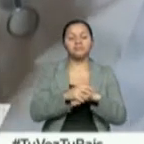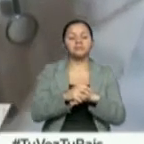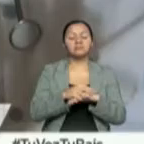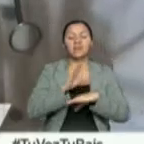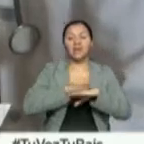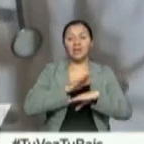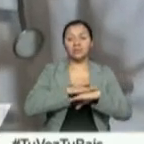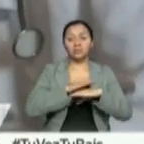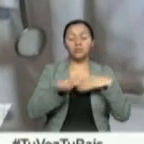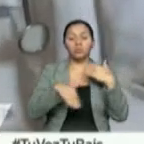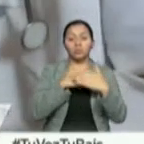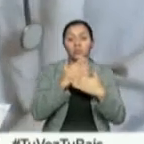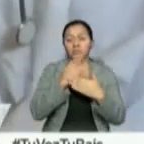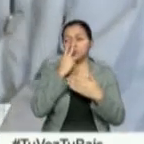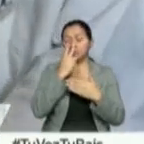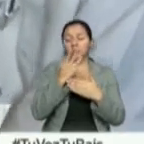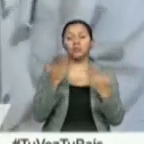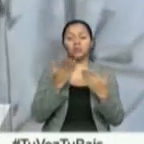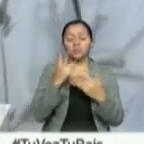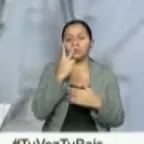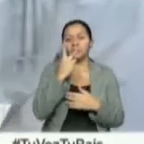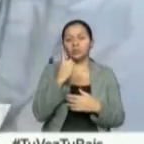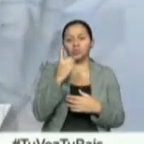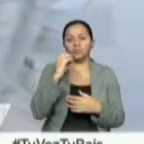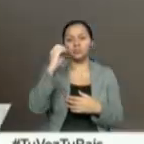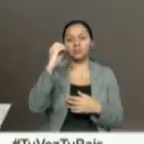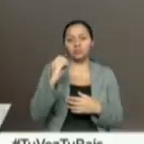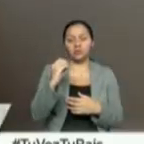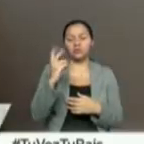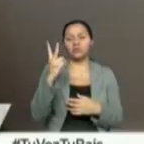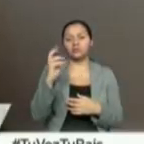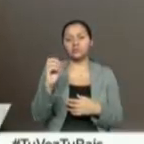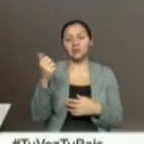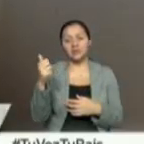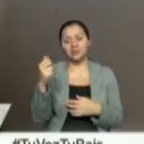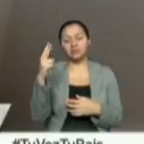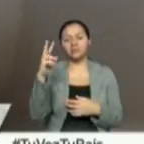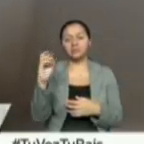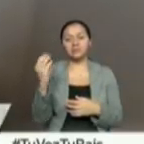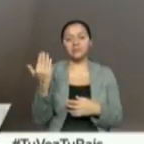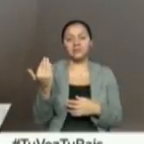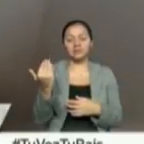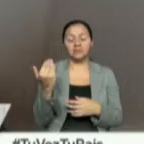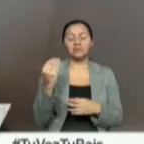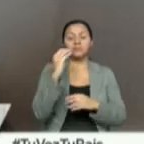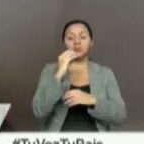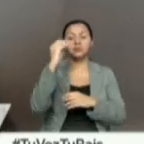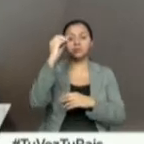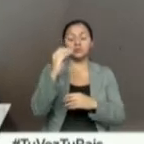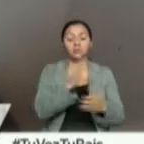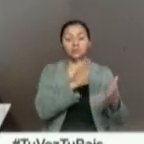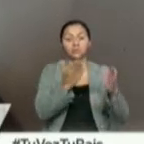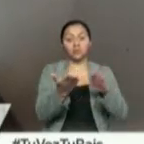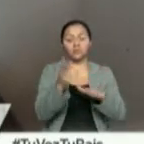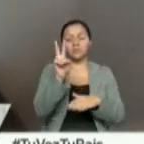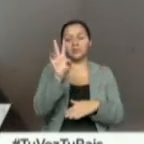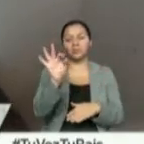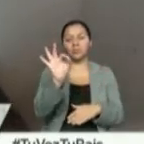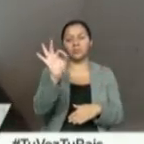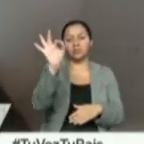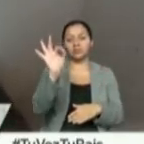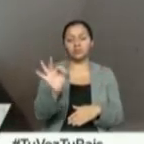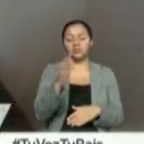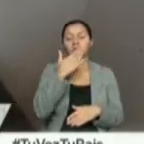casos nuevos cayó en 21% entre 2010 y 2015 mientras que la tasa de mortalidad disminuyó en 29 por ciento según